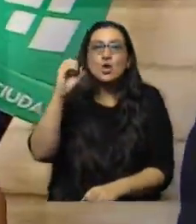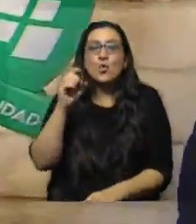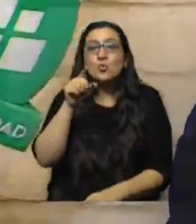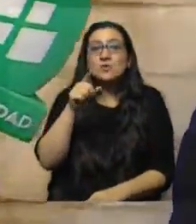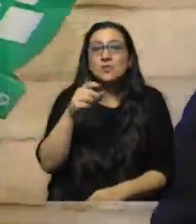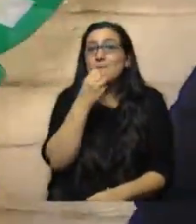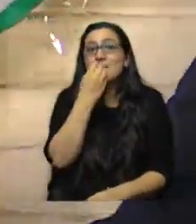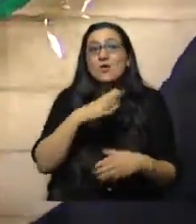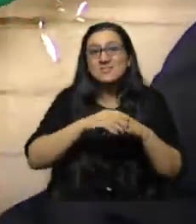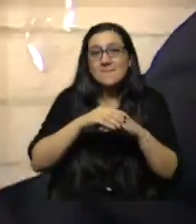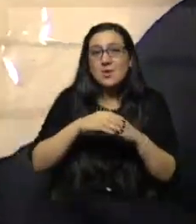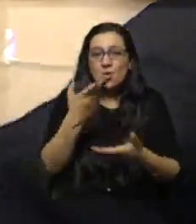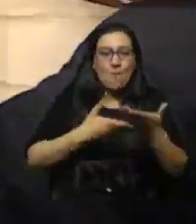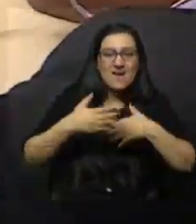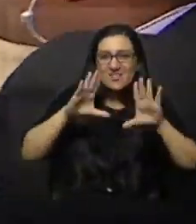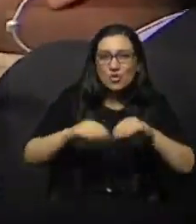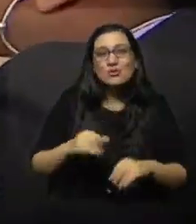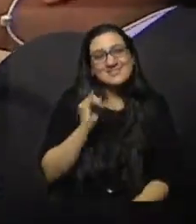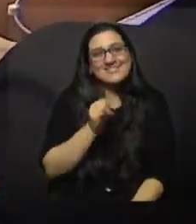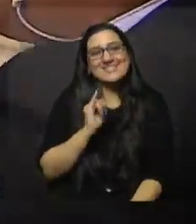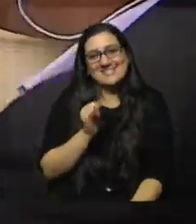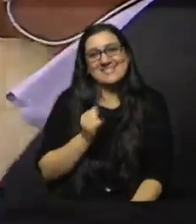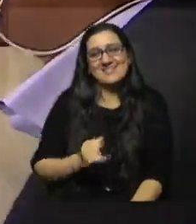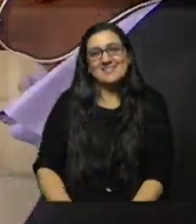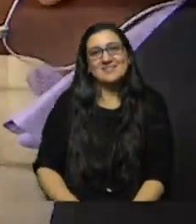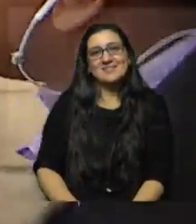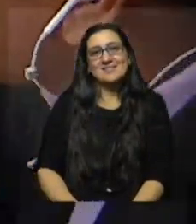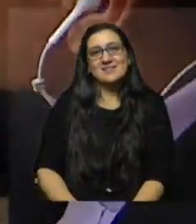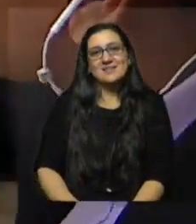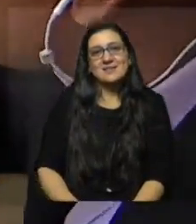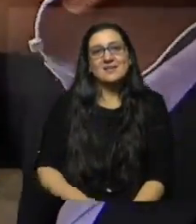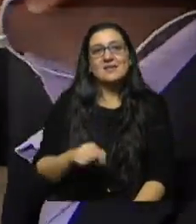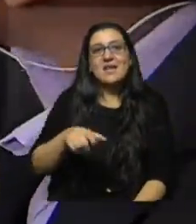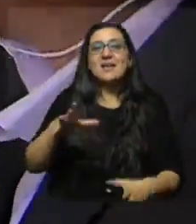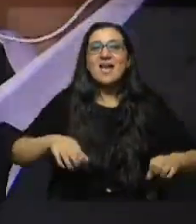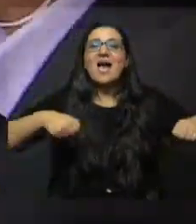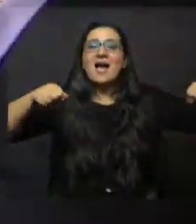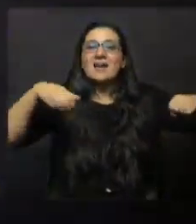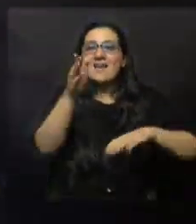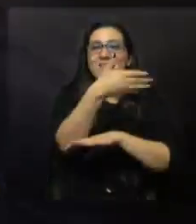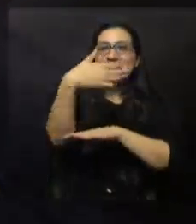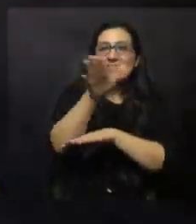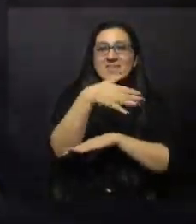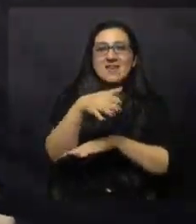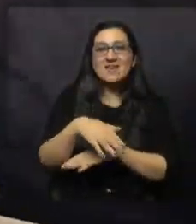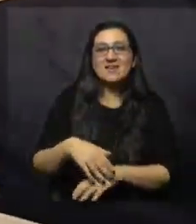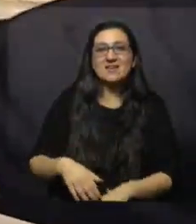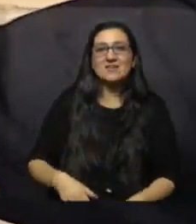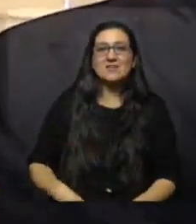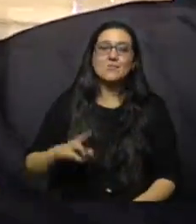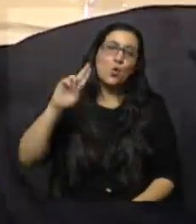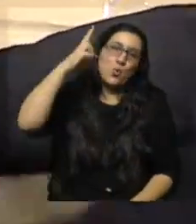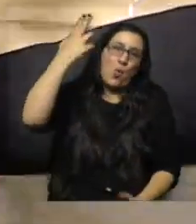dos en la escuela? ¿Comparten merienda, jugolito? Sí. ¿Y de acá qué sostenemos? Como claro, sostenemos la bandera. La bandera de